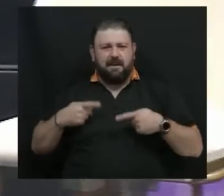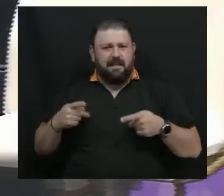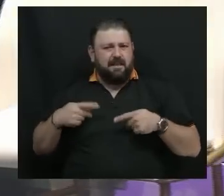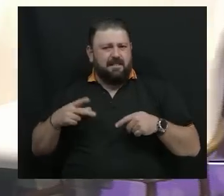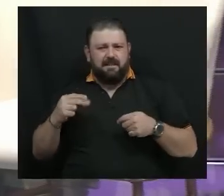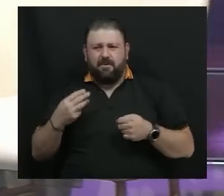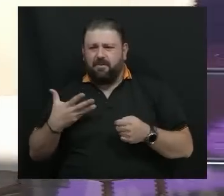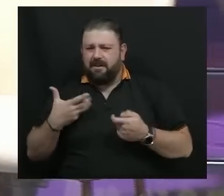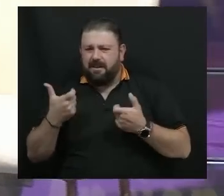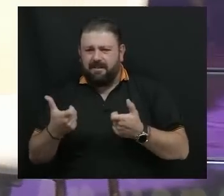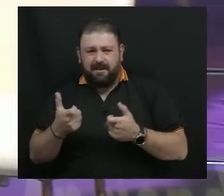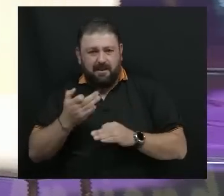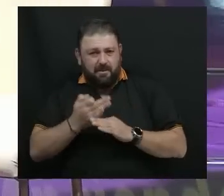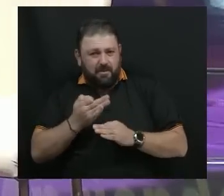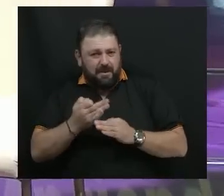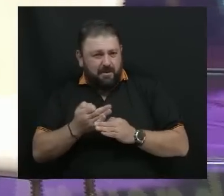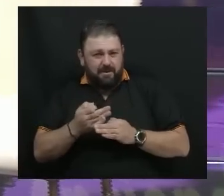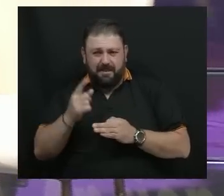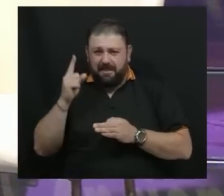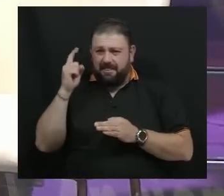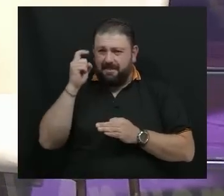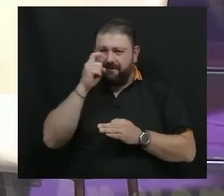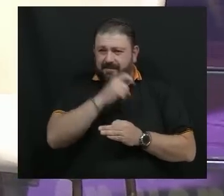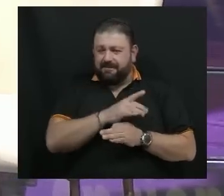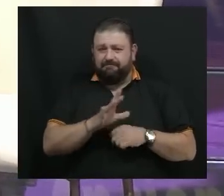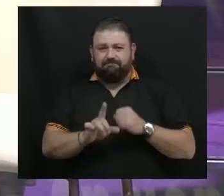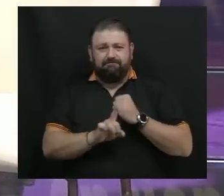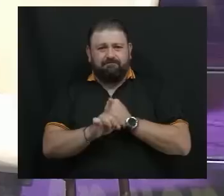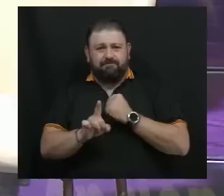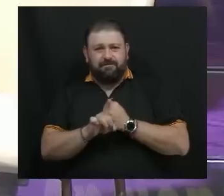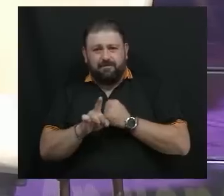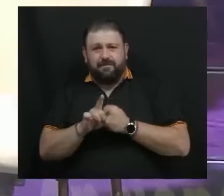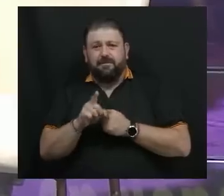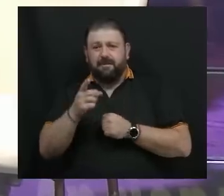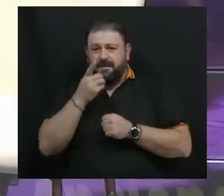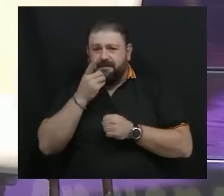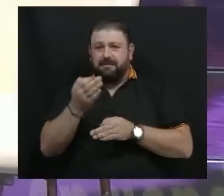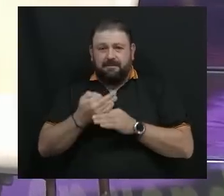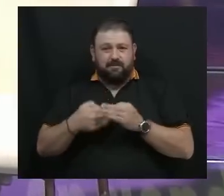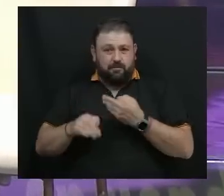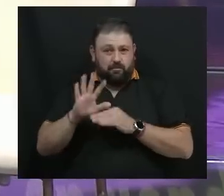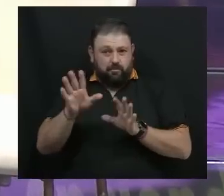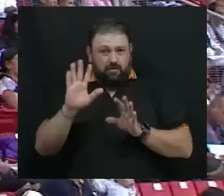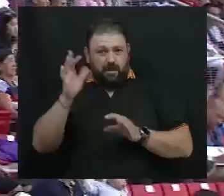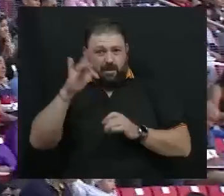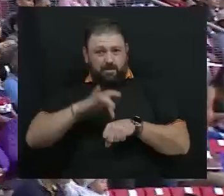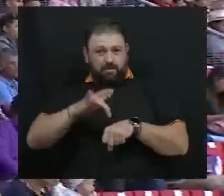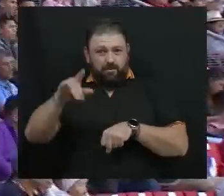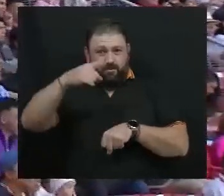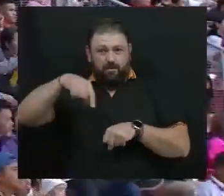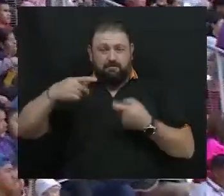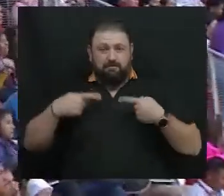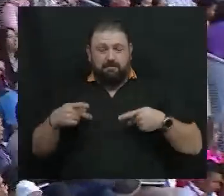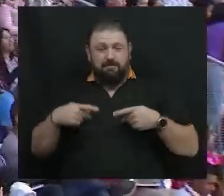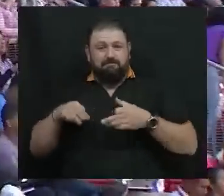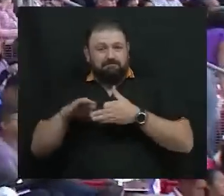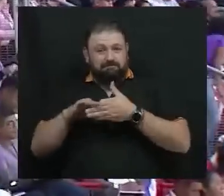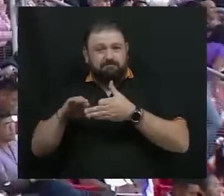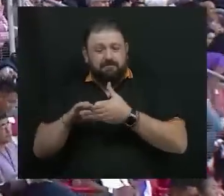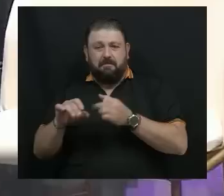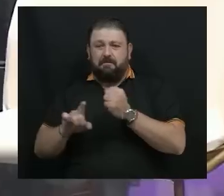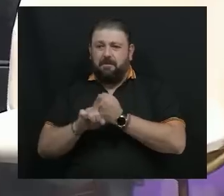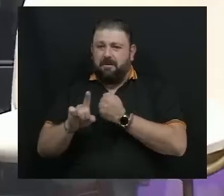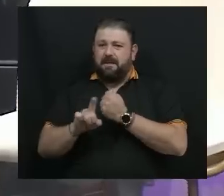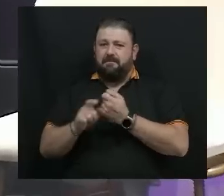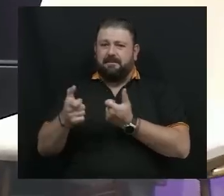tan difícil que está, estamos en crisis. ¿Han escuchado gente que dice eso? ¿Sí? Y